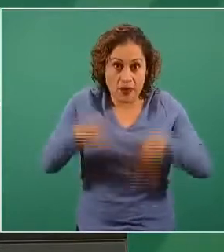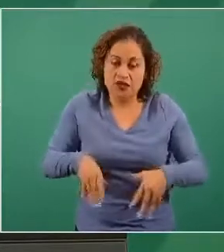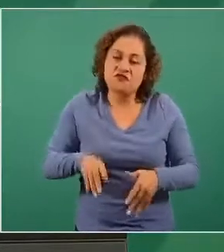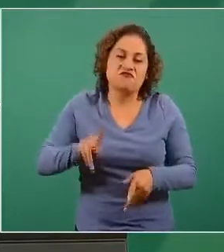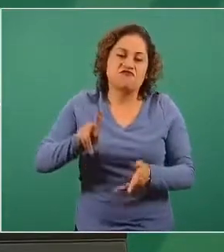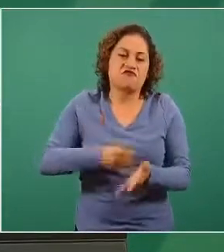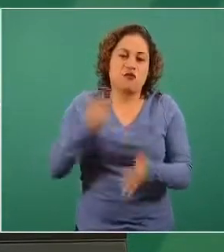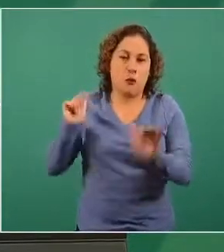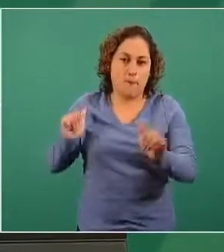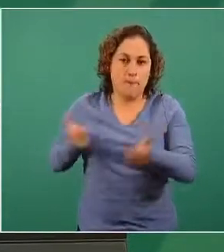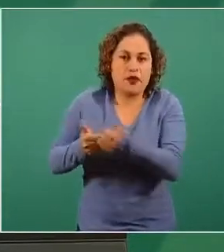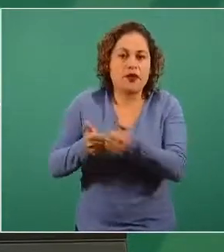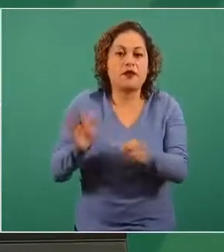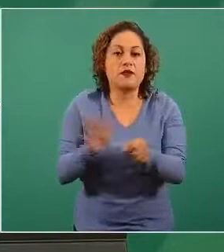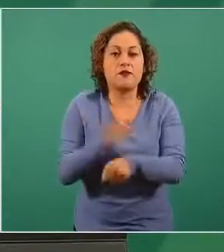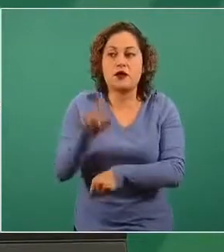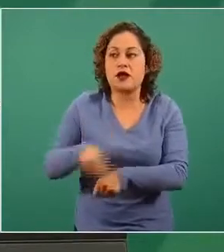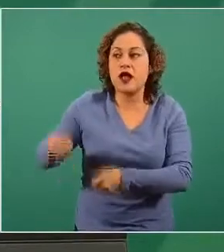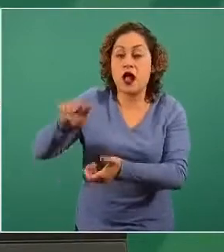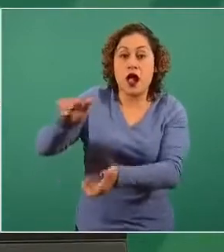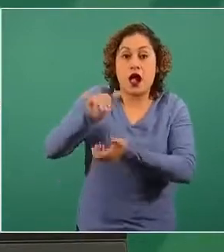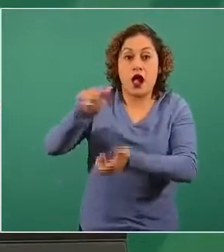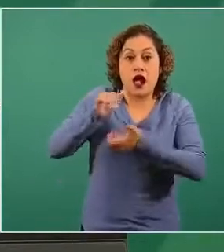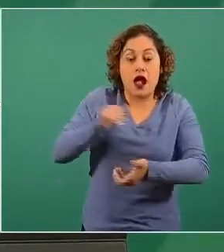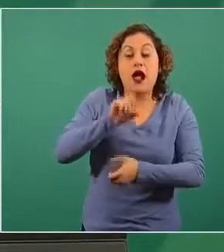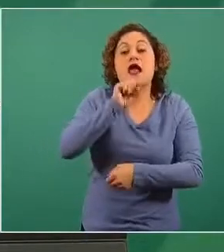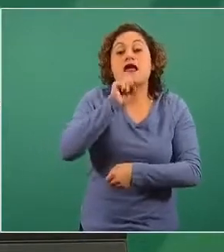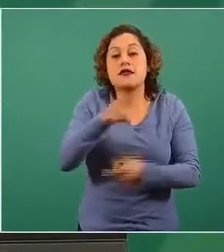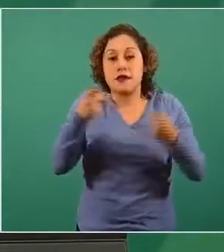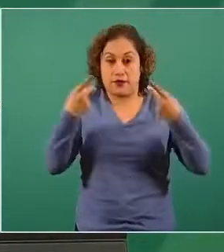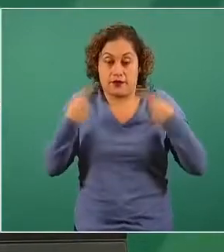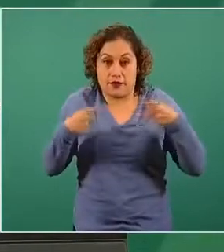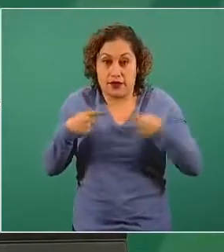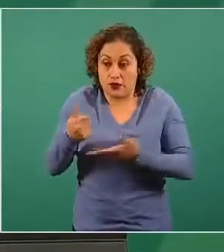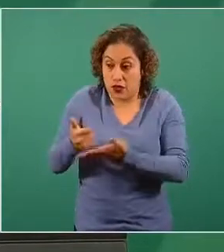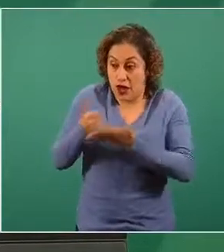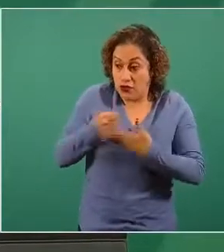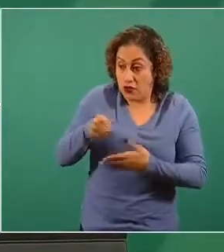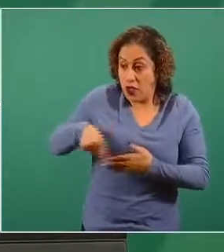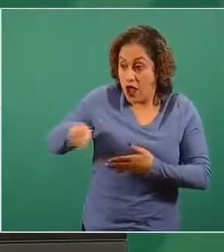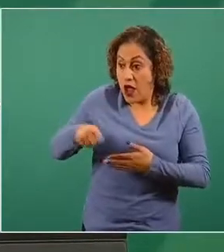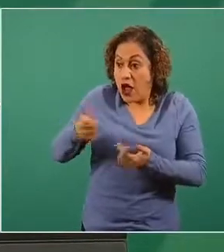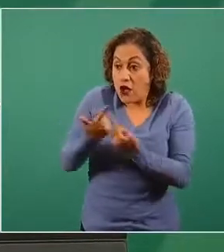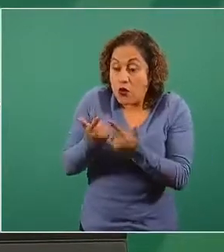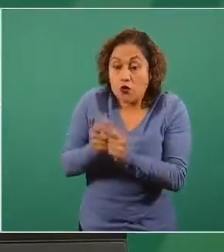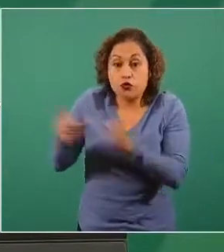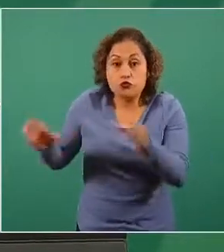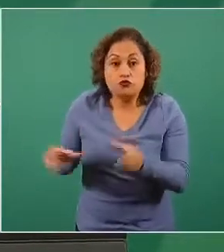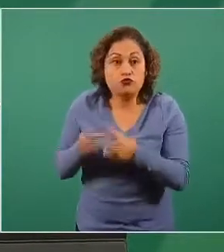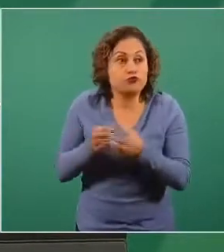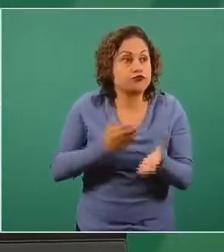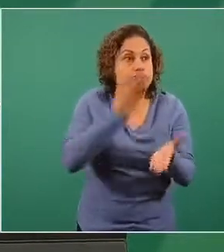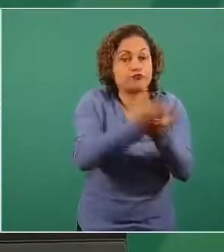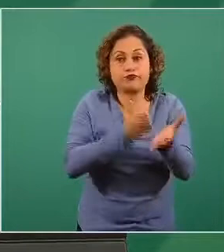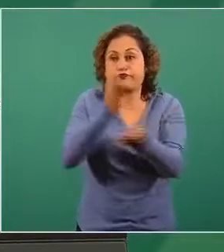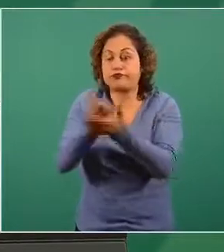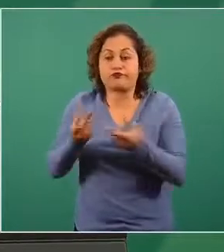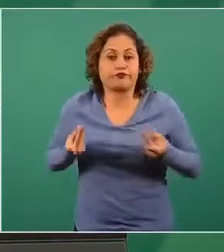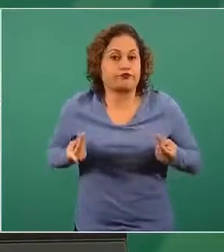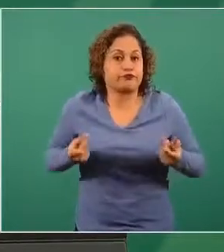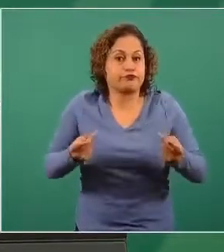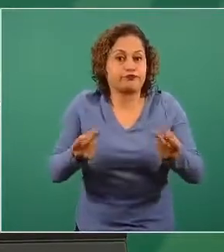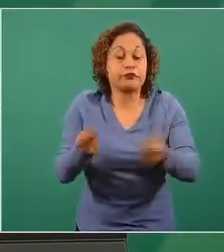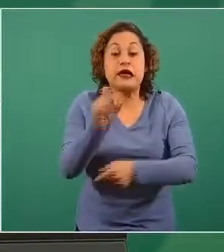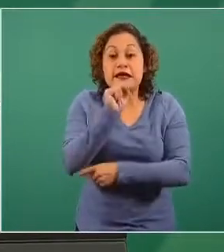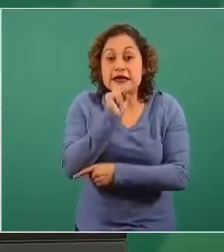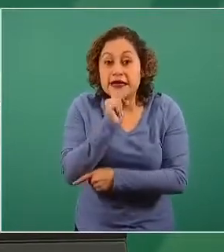con dosis que van a llegar y con personas que vayan a aplicar la vacuna, y sobre todo las más importantes, las que están en casa